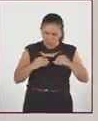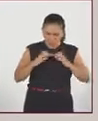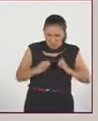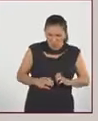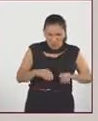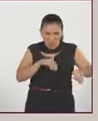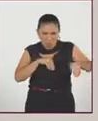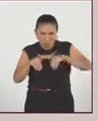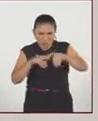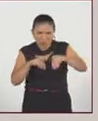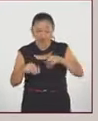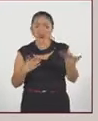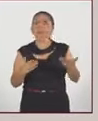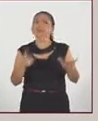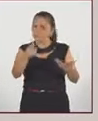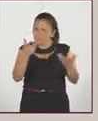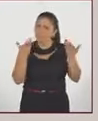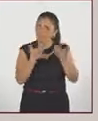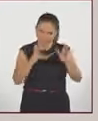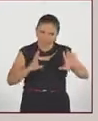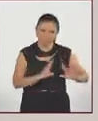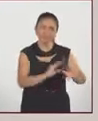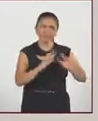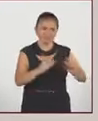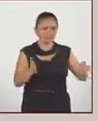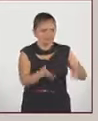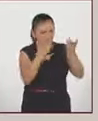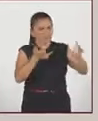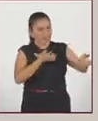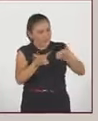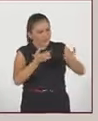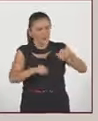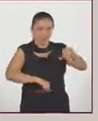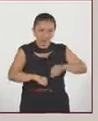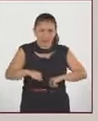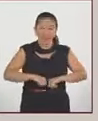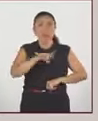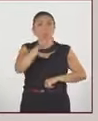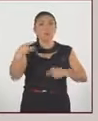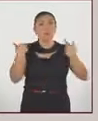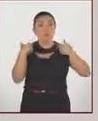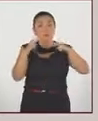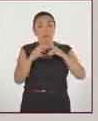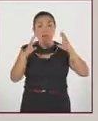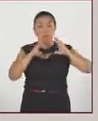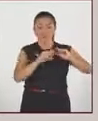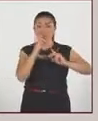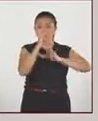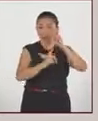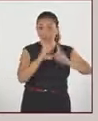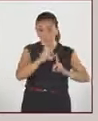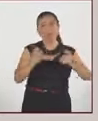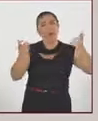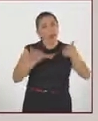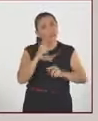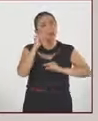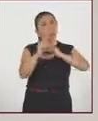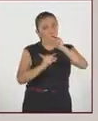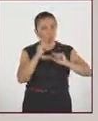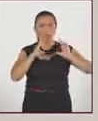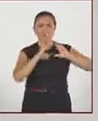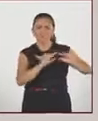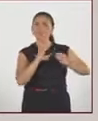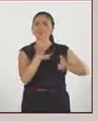variada. El maestro de educación física, tratar de que sean los ejercicios variados, graduales y